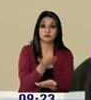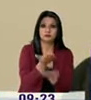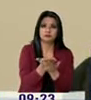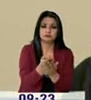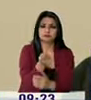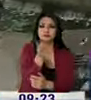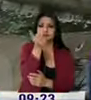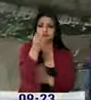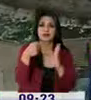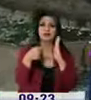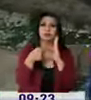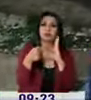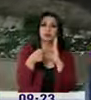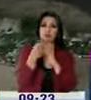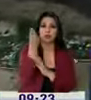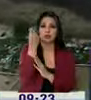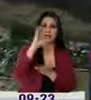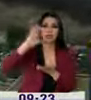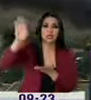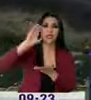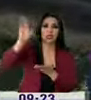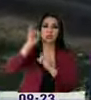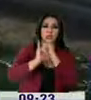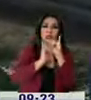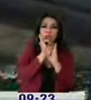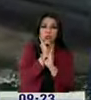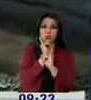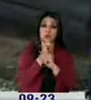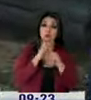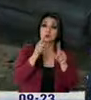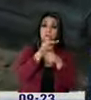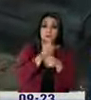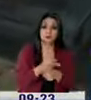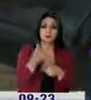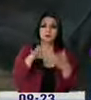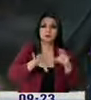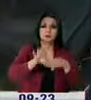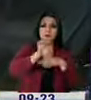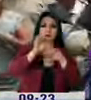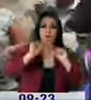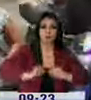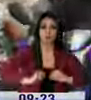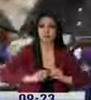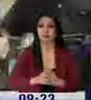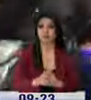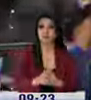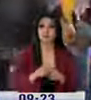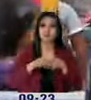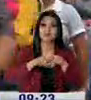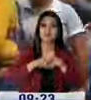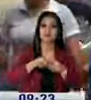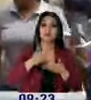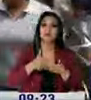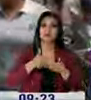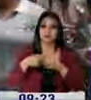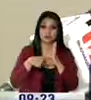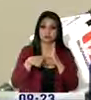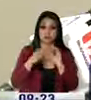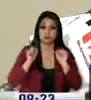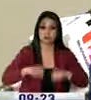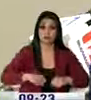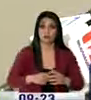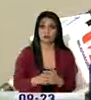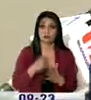es la eliminación del impuesto a la salida de divisas con medidas que protejan la inversión en el país en base a incentivos